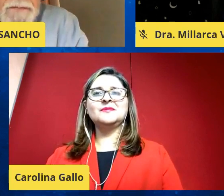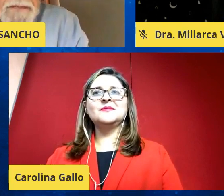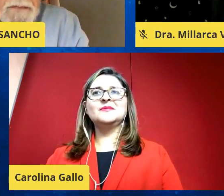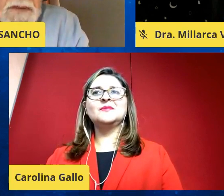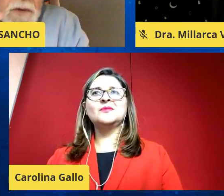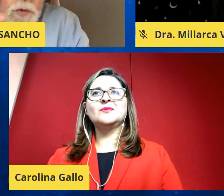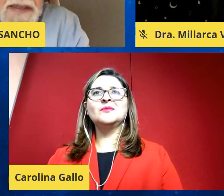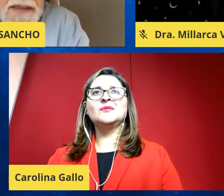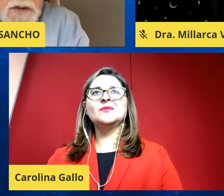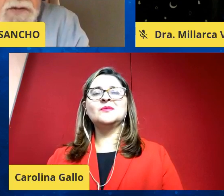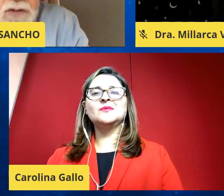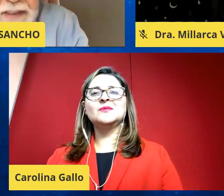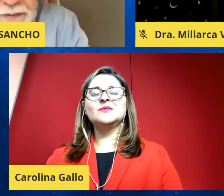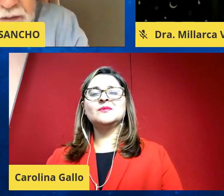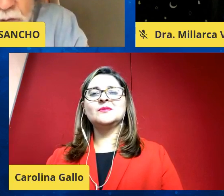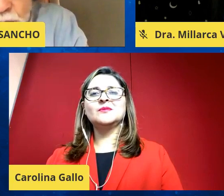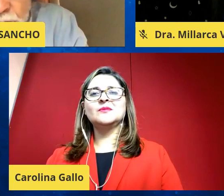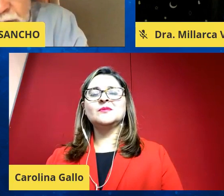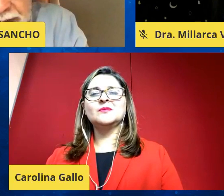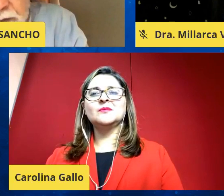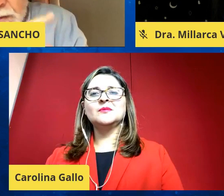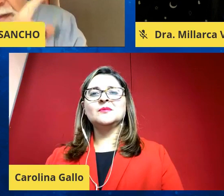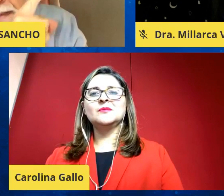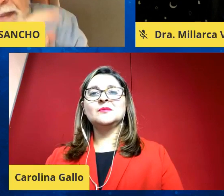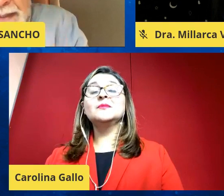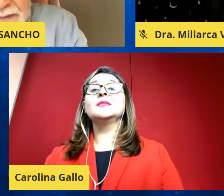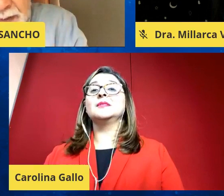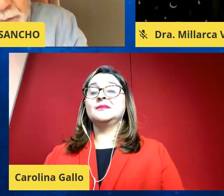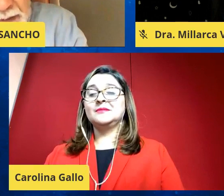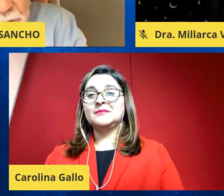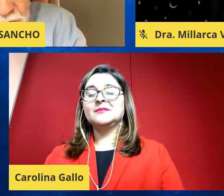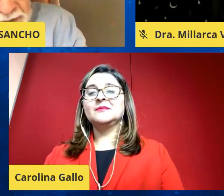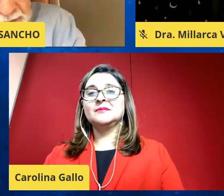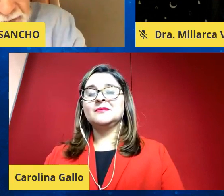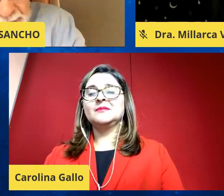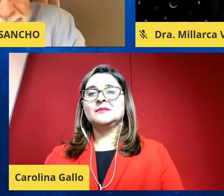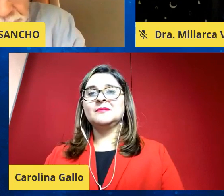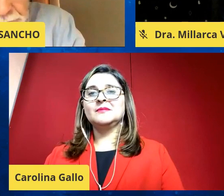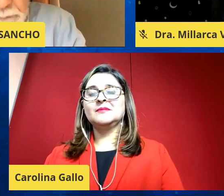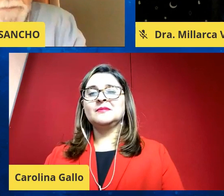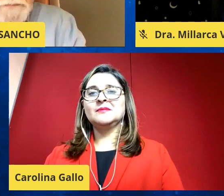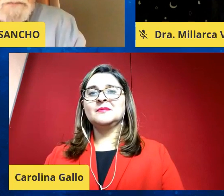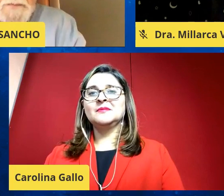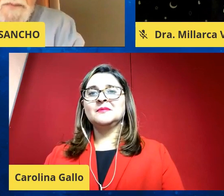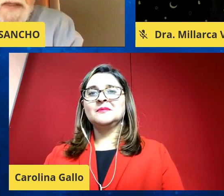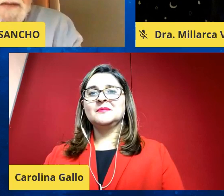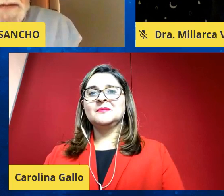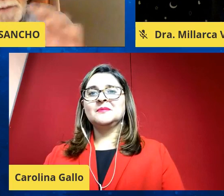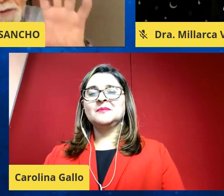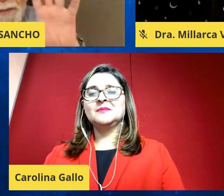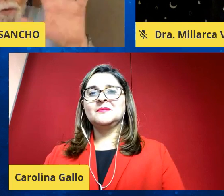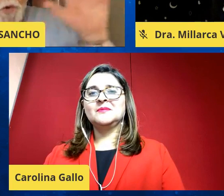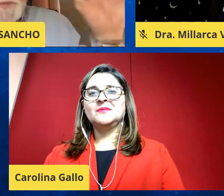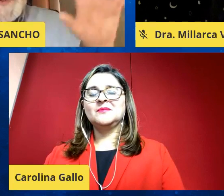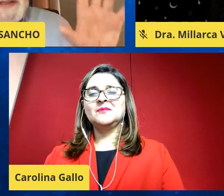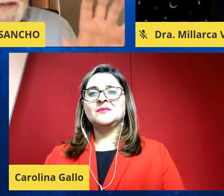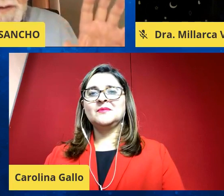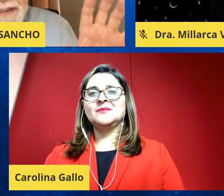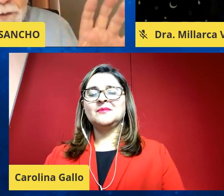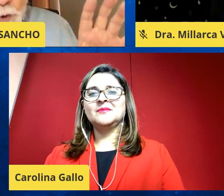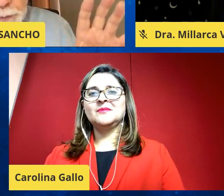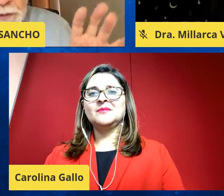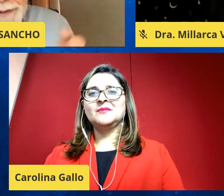vio cuál es el horizonte de eventos de un hoyo negro en la galaxia M87, que fue un grupo